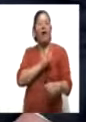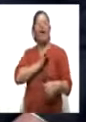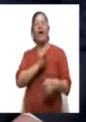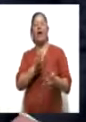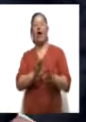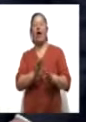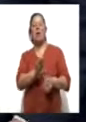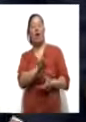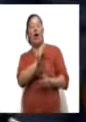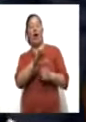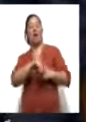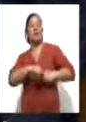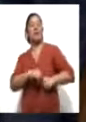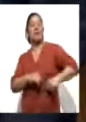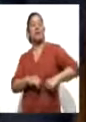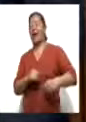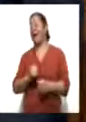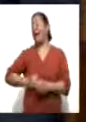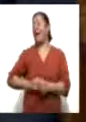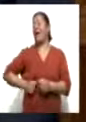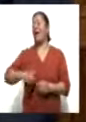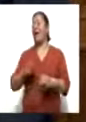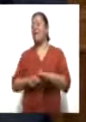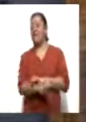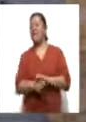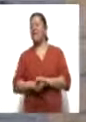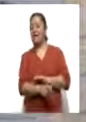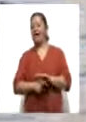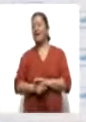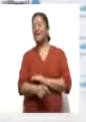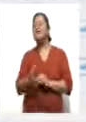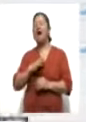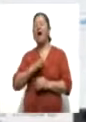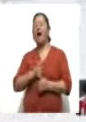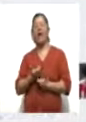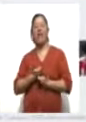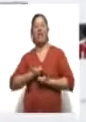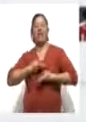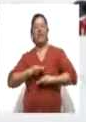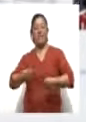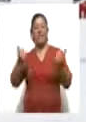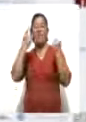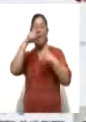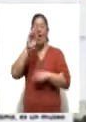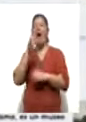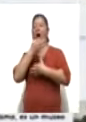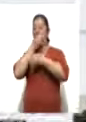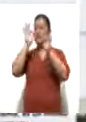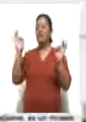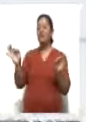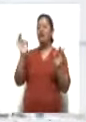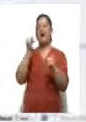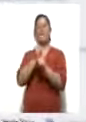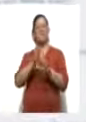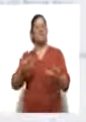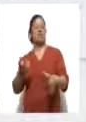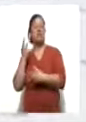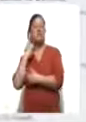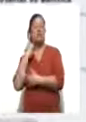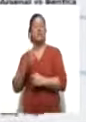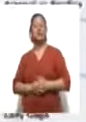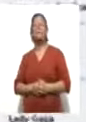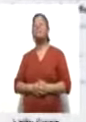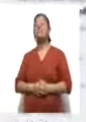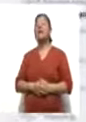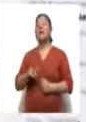la entrega de dinero proveniente del crimen organizado para campañas. A través de sus redes sociales, el presidente de México informó que Marco Mena